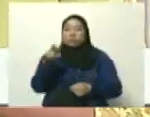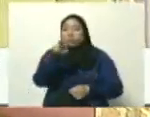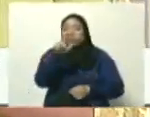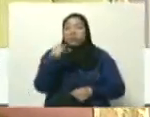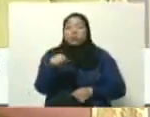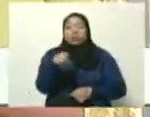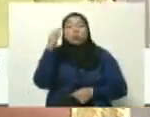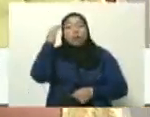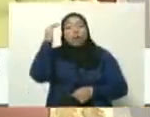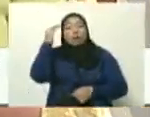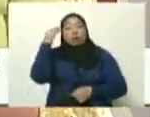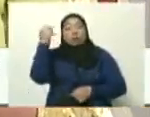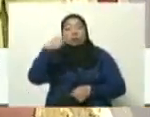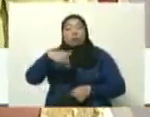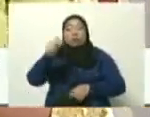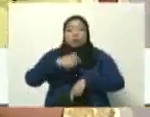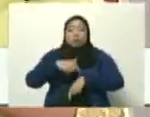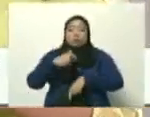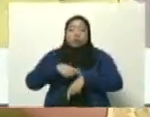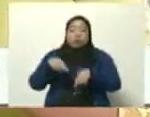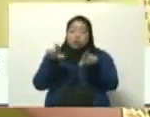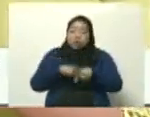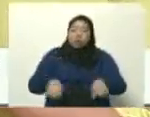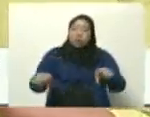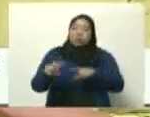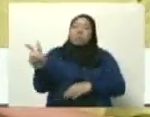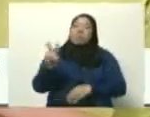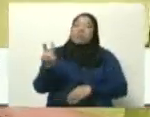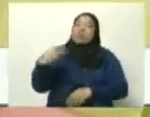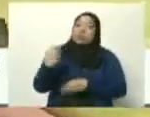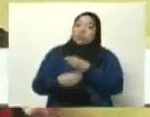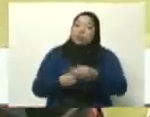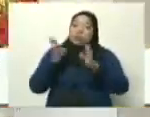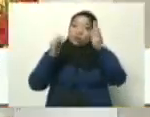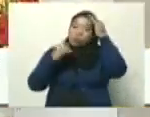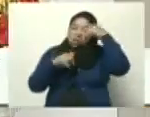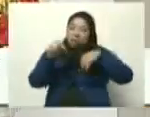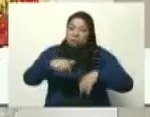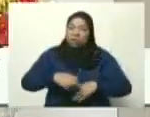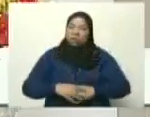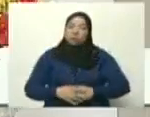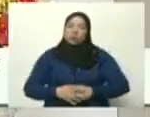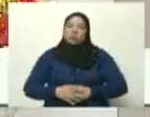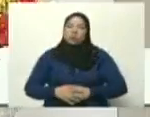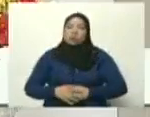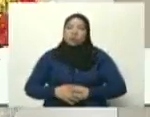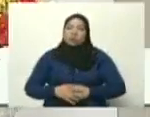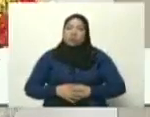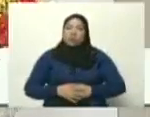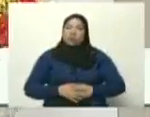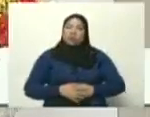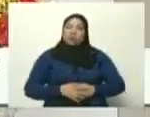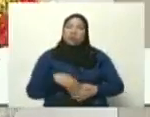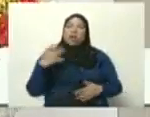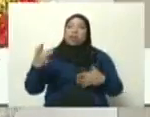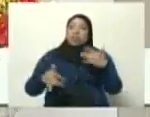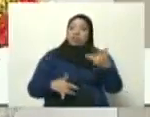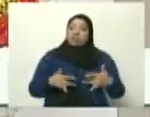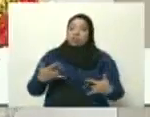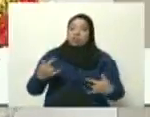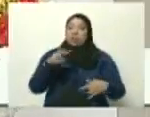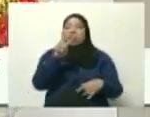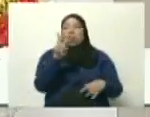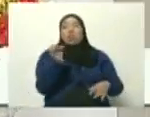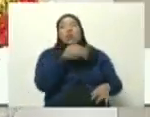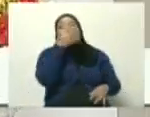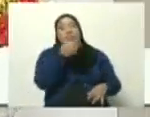dices, destacar hora y lugar para que los venezolanos también asistan a estos espacios. Mira, ya esta actividad central está cerrando allá a las 2 de la